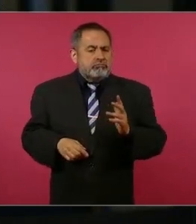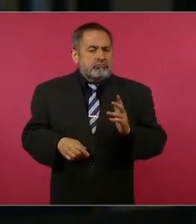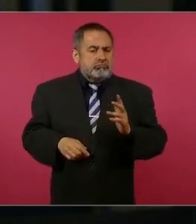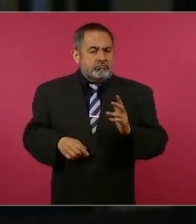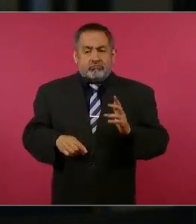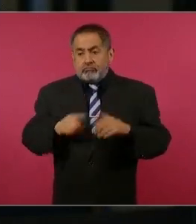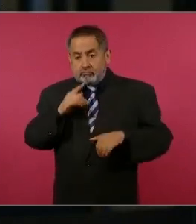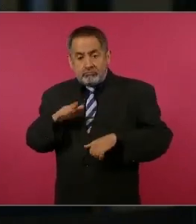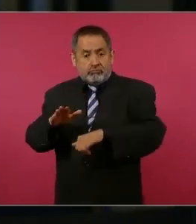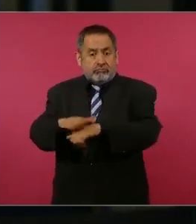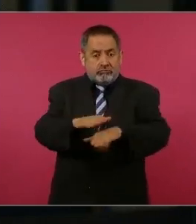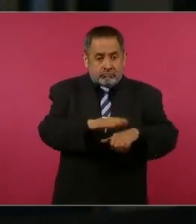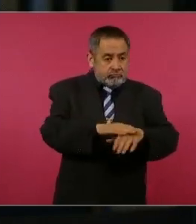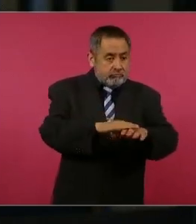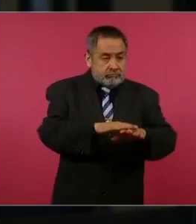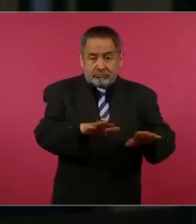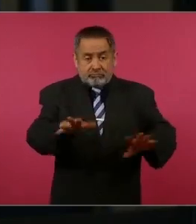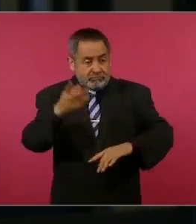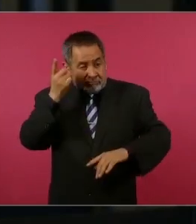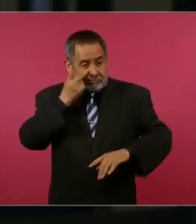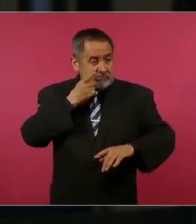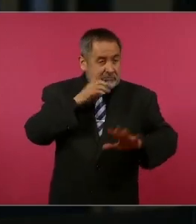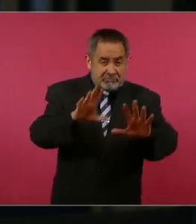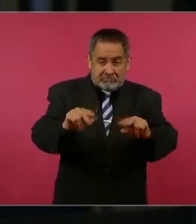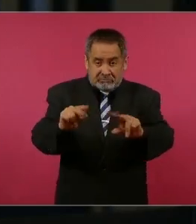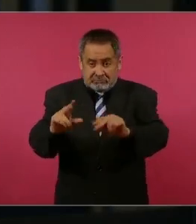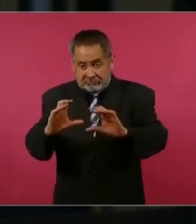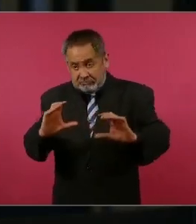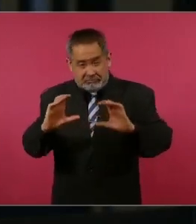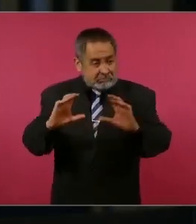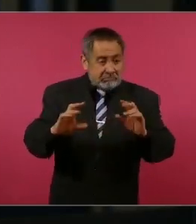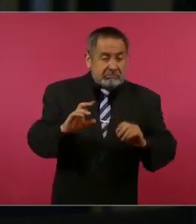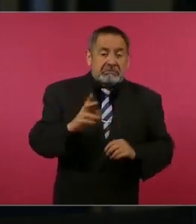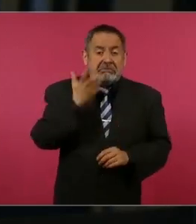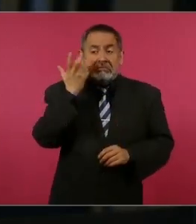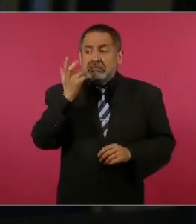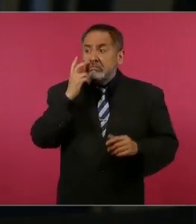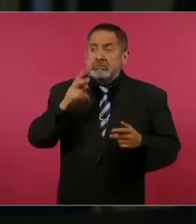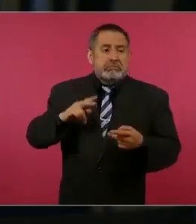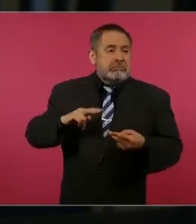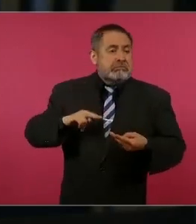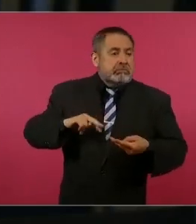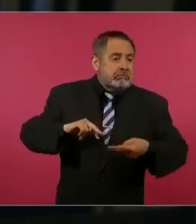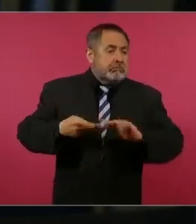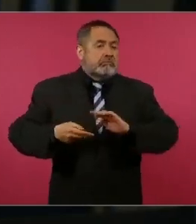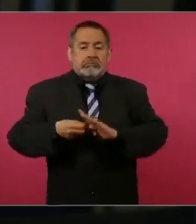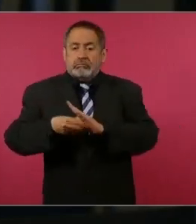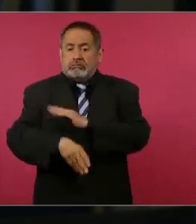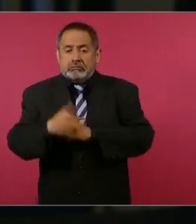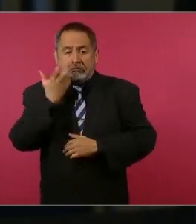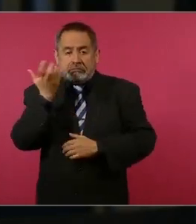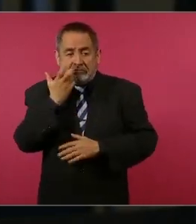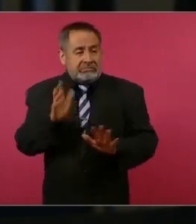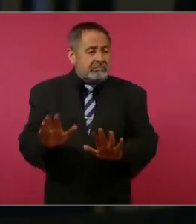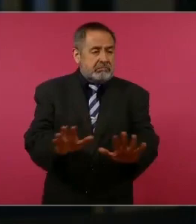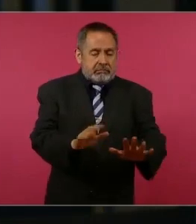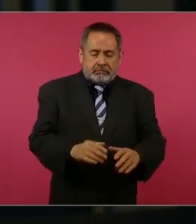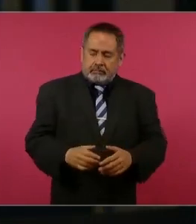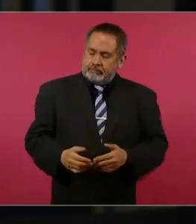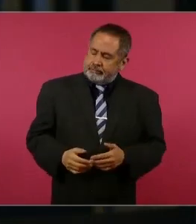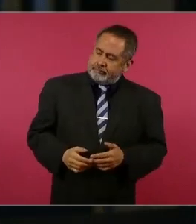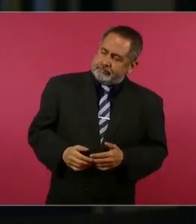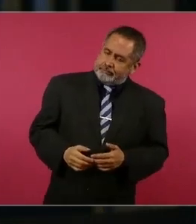a los ciudadanos de que no se vayan a dormir, no sé que les vayan a cambiar la elección. Estas dos frases pues vienen a